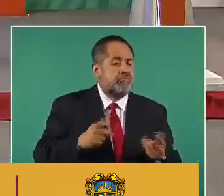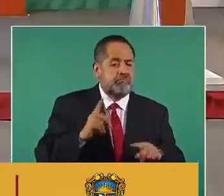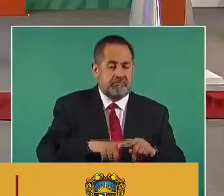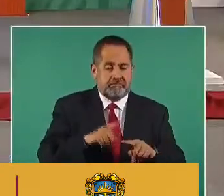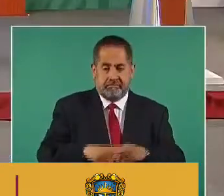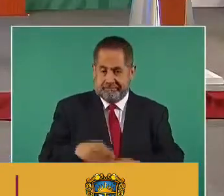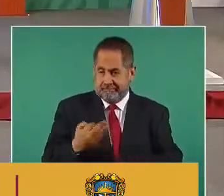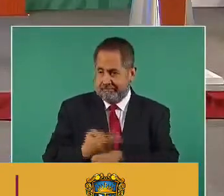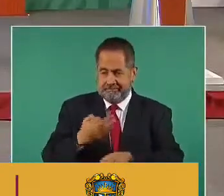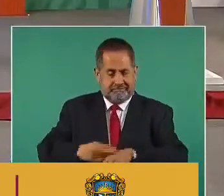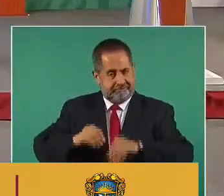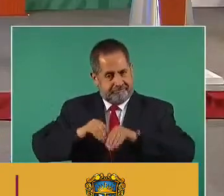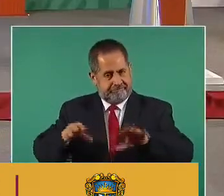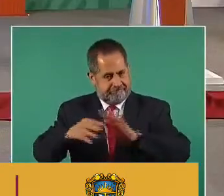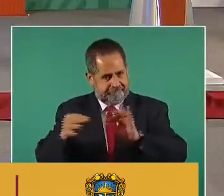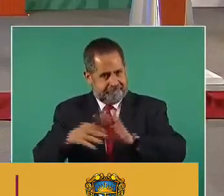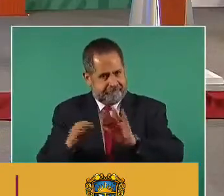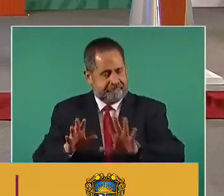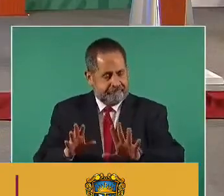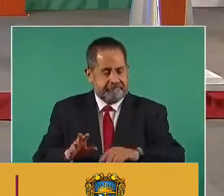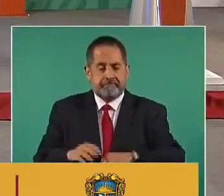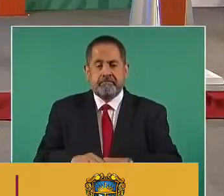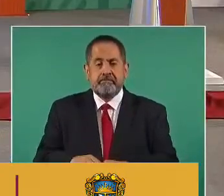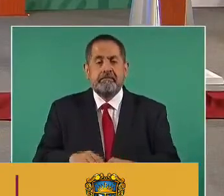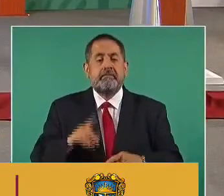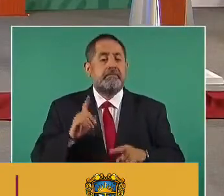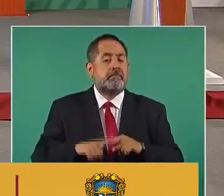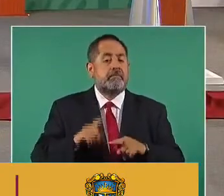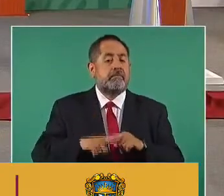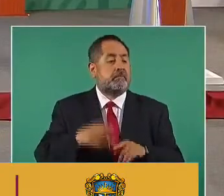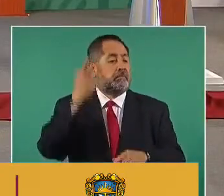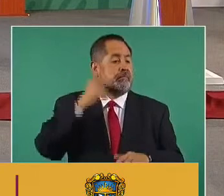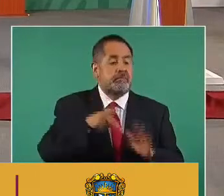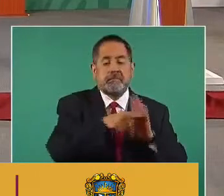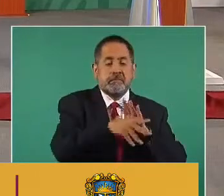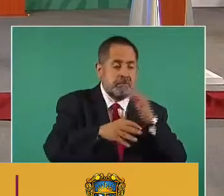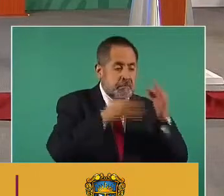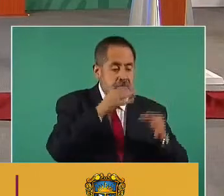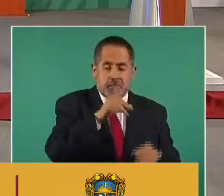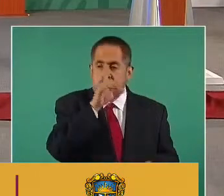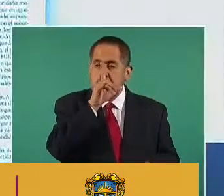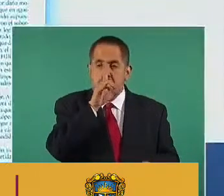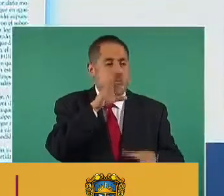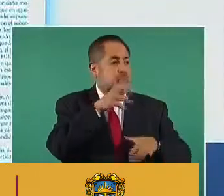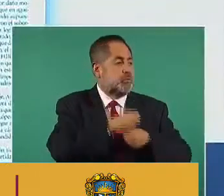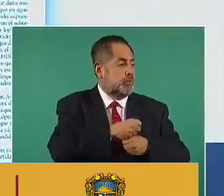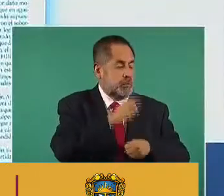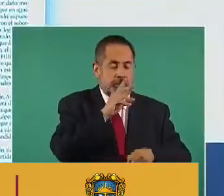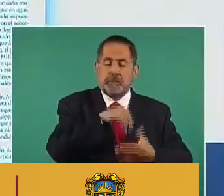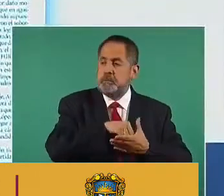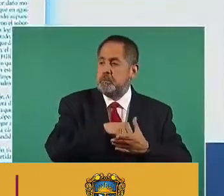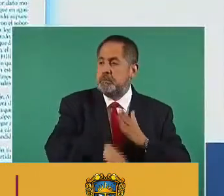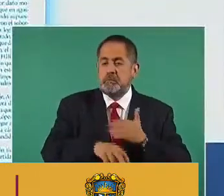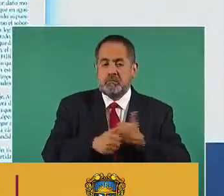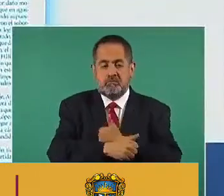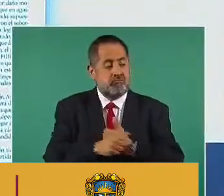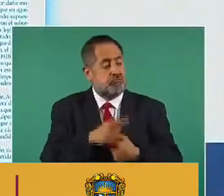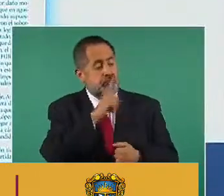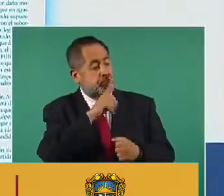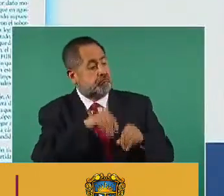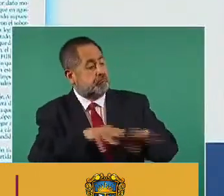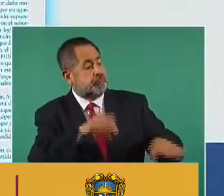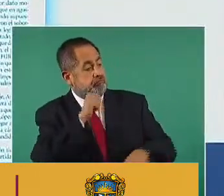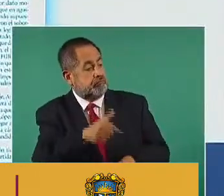que se tratan estos temas. Los medios estaban totalmente controlados en